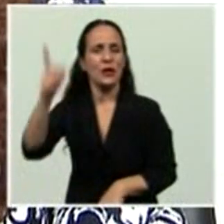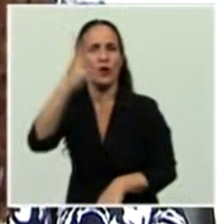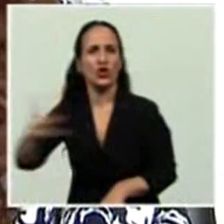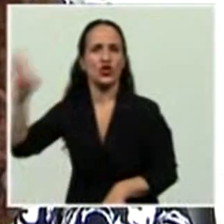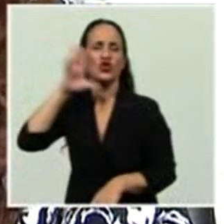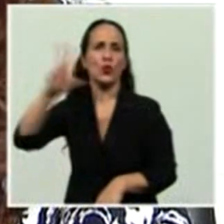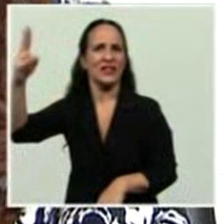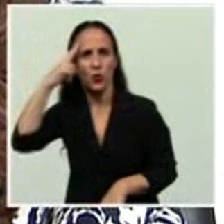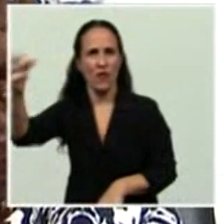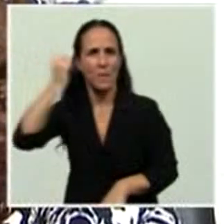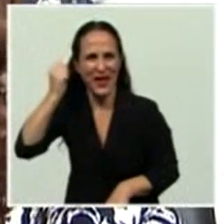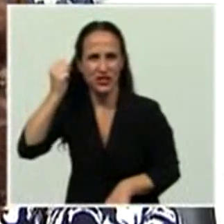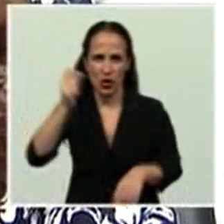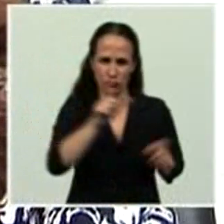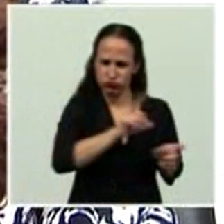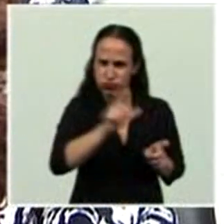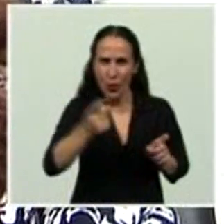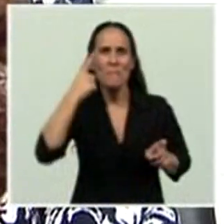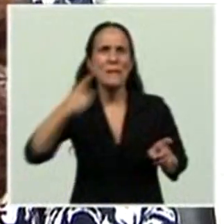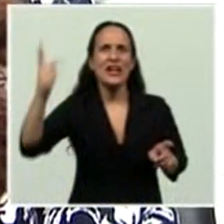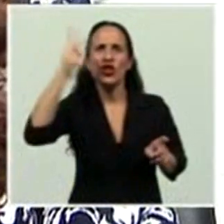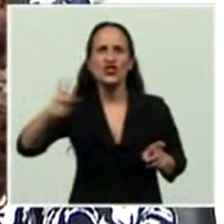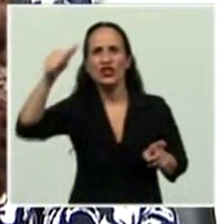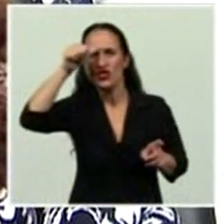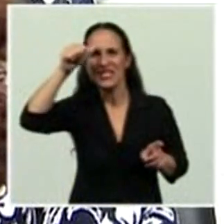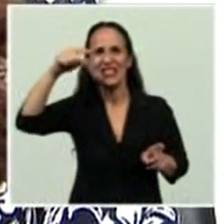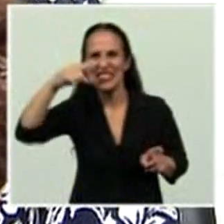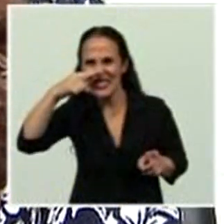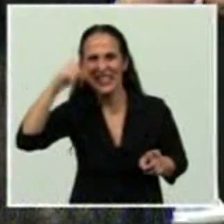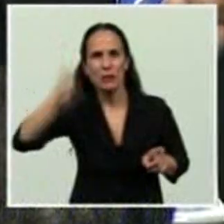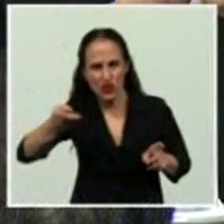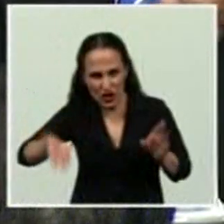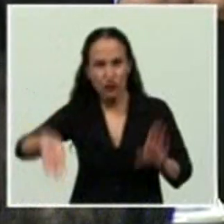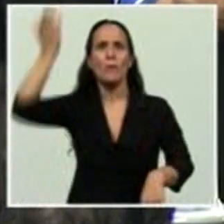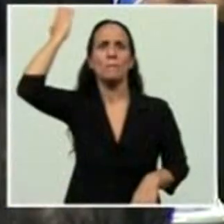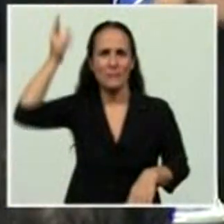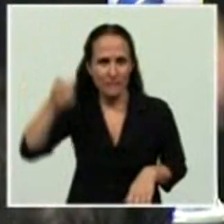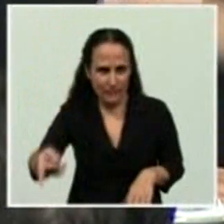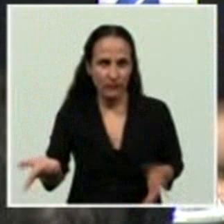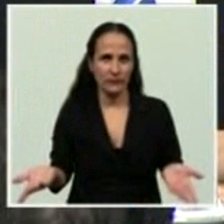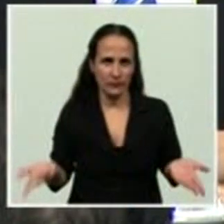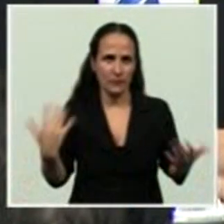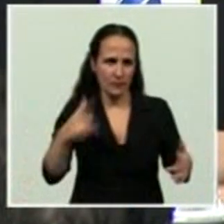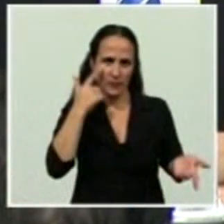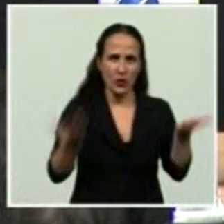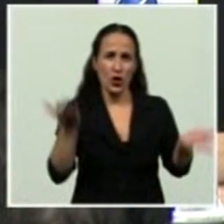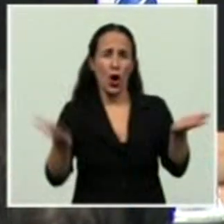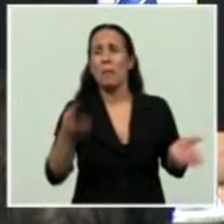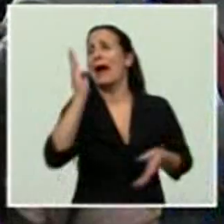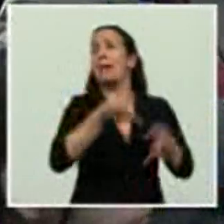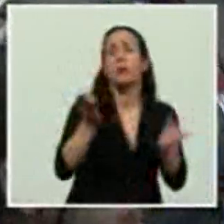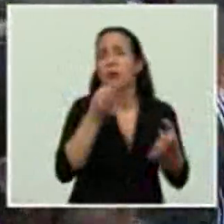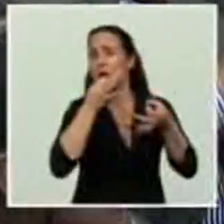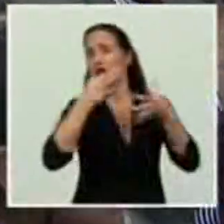22459 pes 1267 por mdan con los índices que